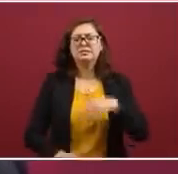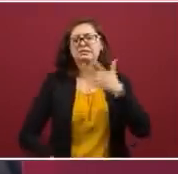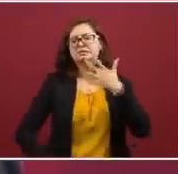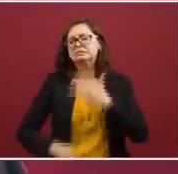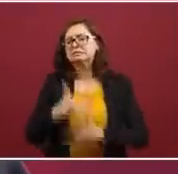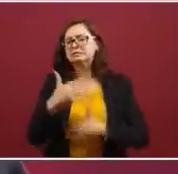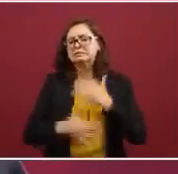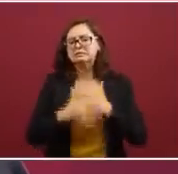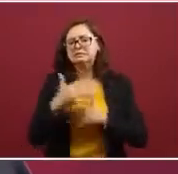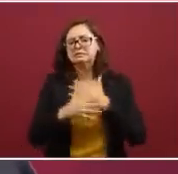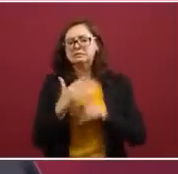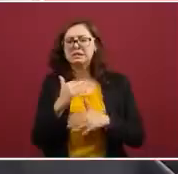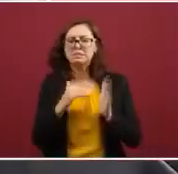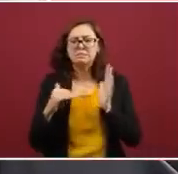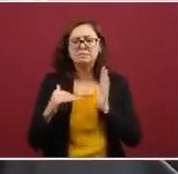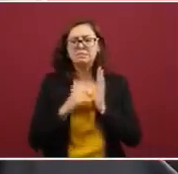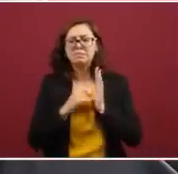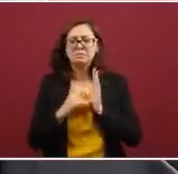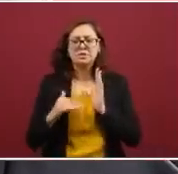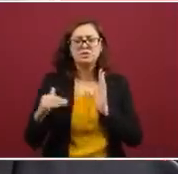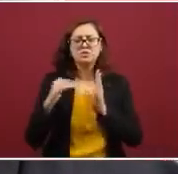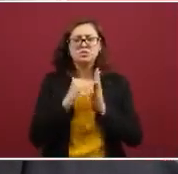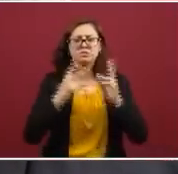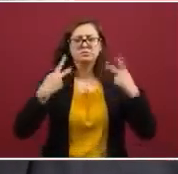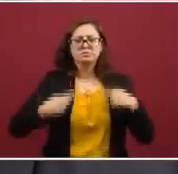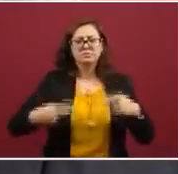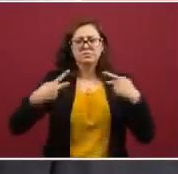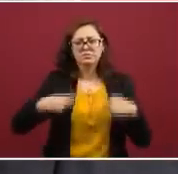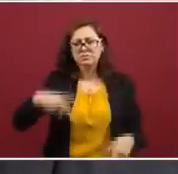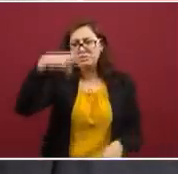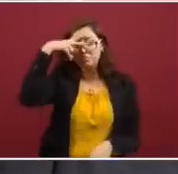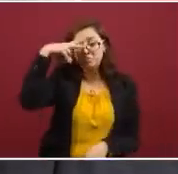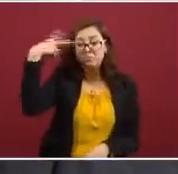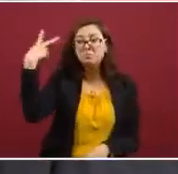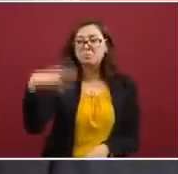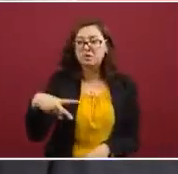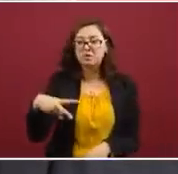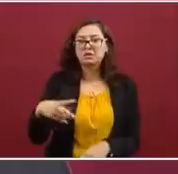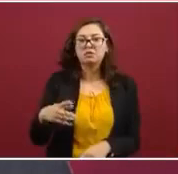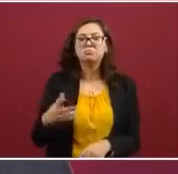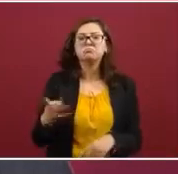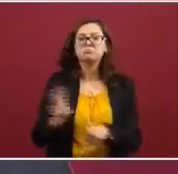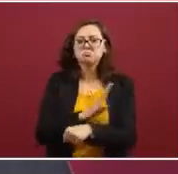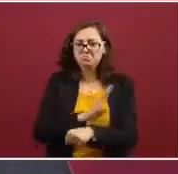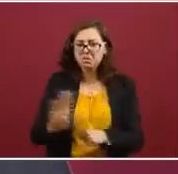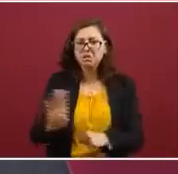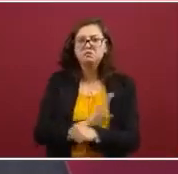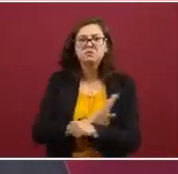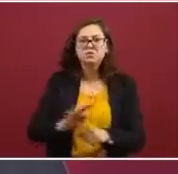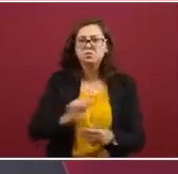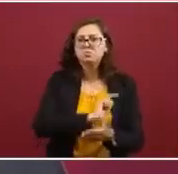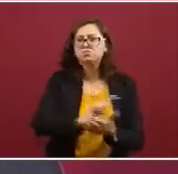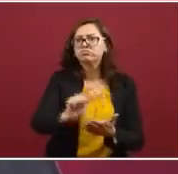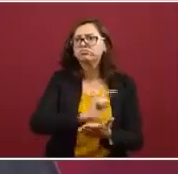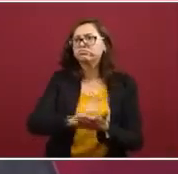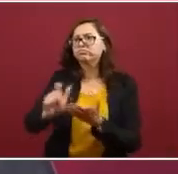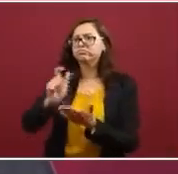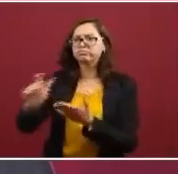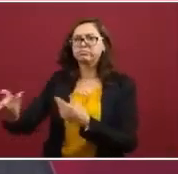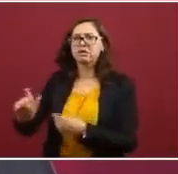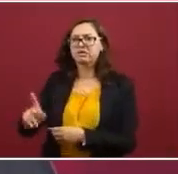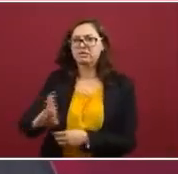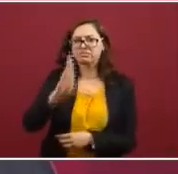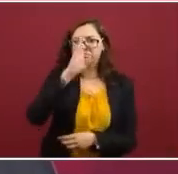millones de mexicanos están recibiendo beneficios de manera